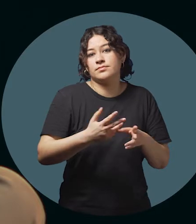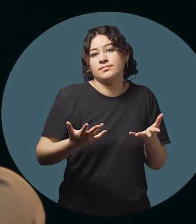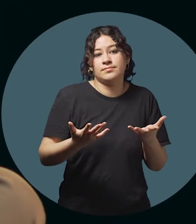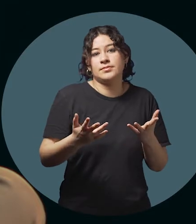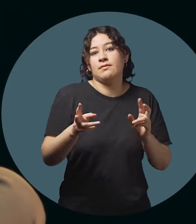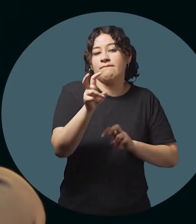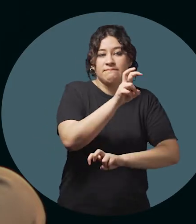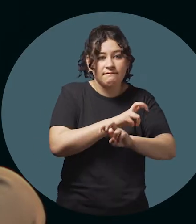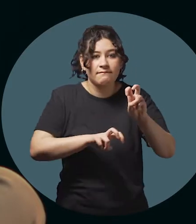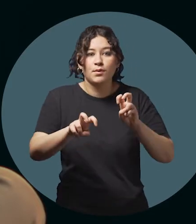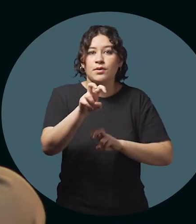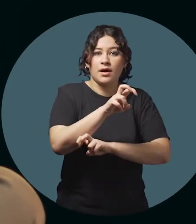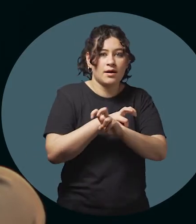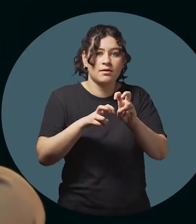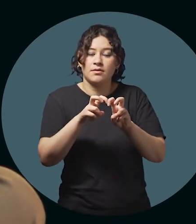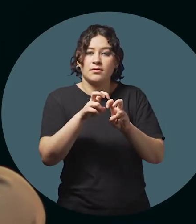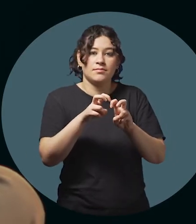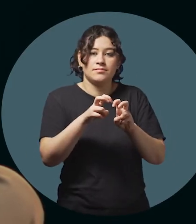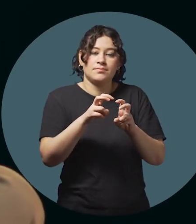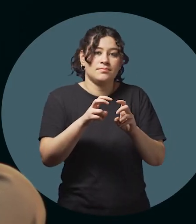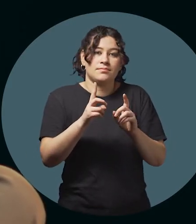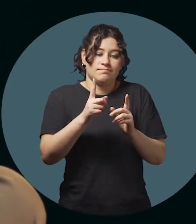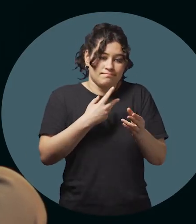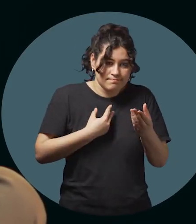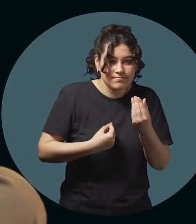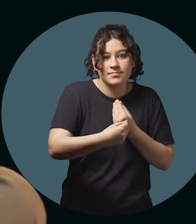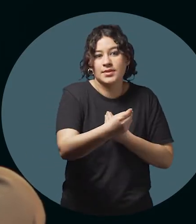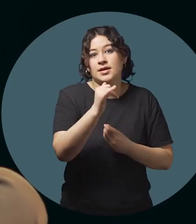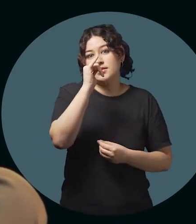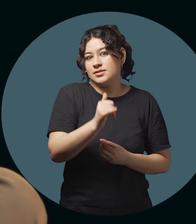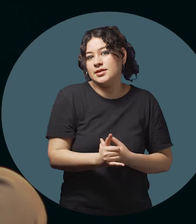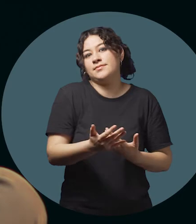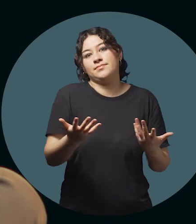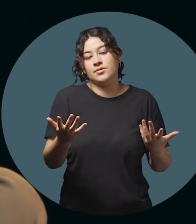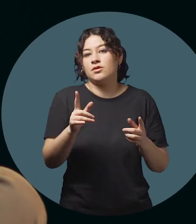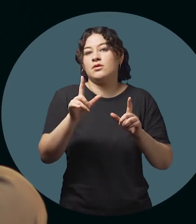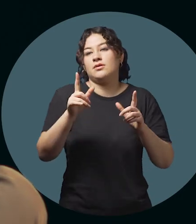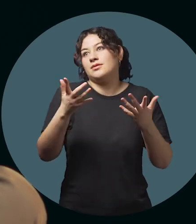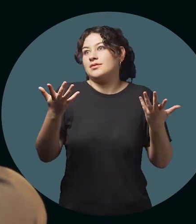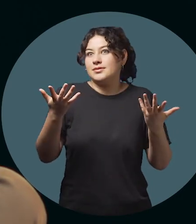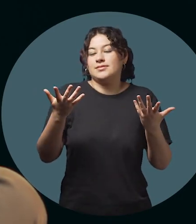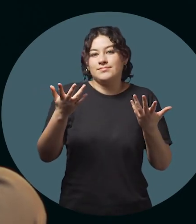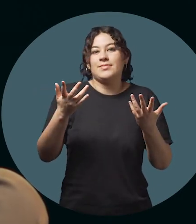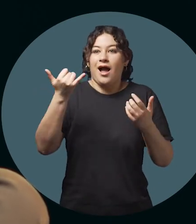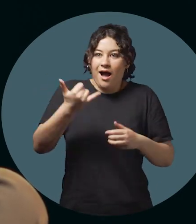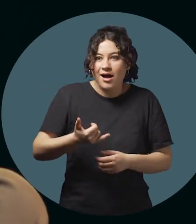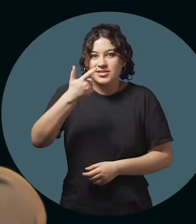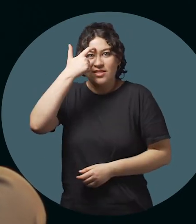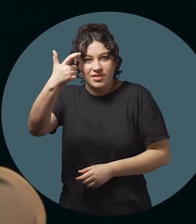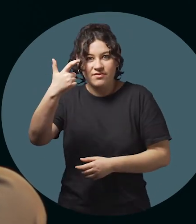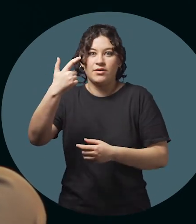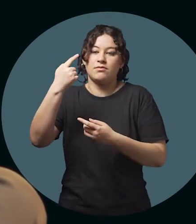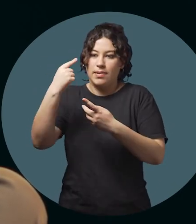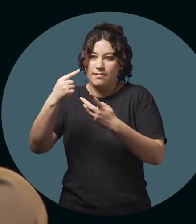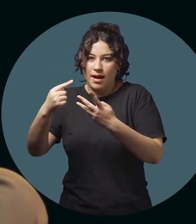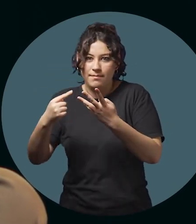tratar de ser lo más humano posible, porque si bien estrictamente hay una razón científica por las